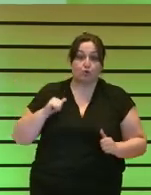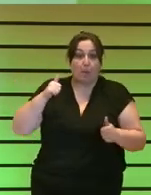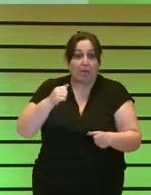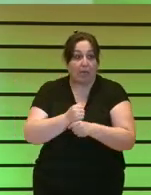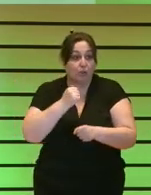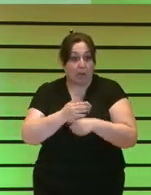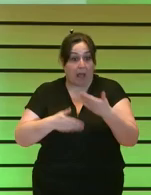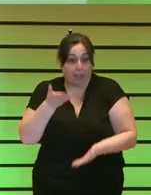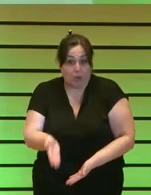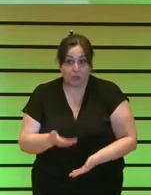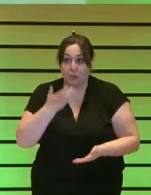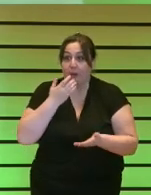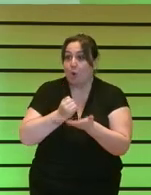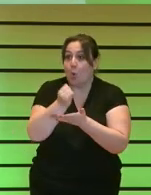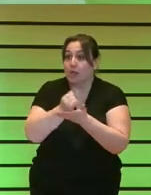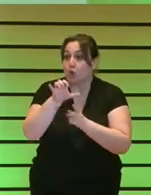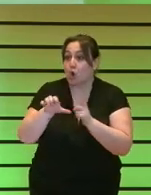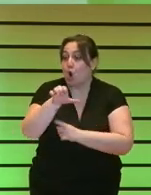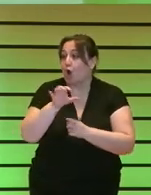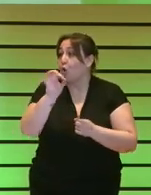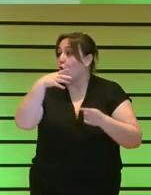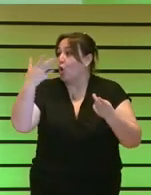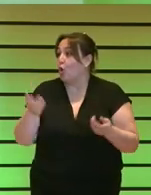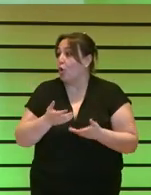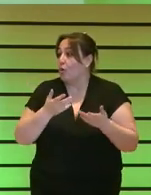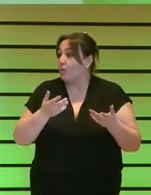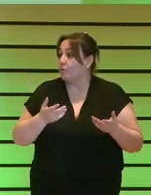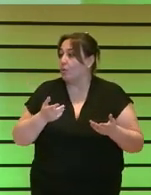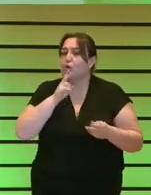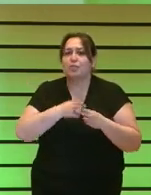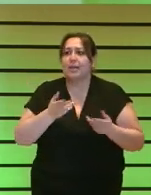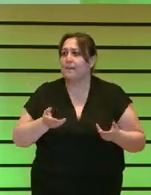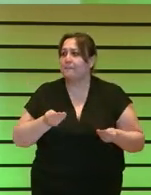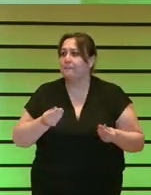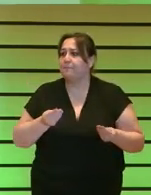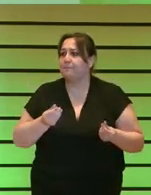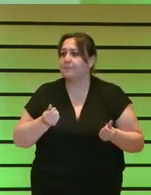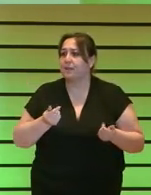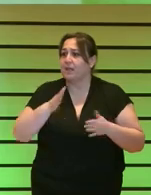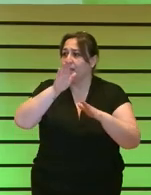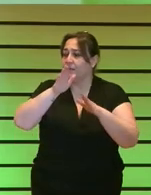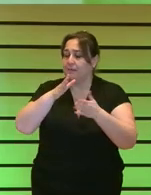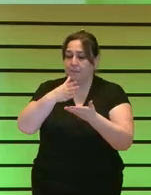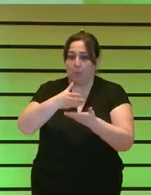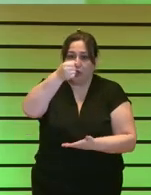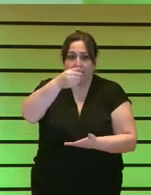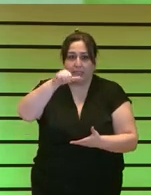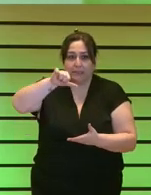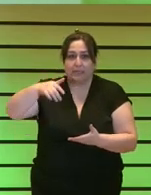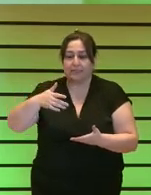huertos de agricultura ecológica por ejemplo no o con Cómo se llaman los que embotellan